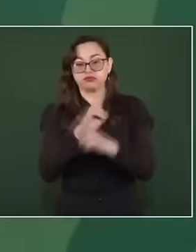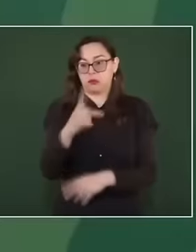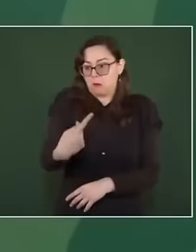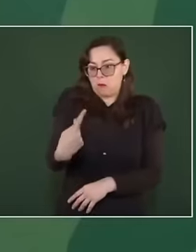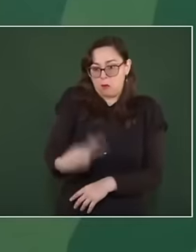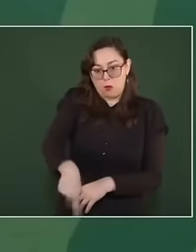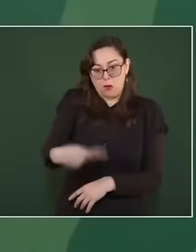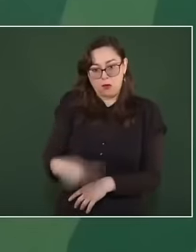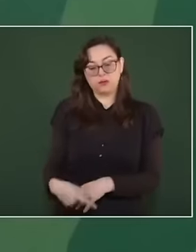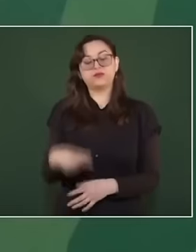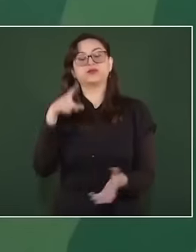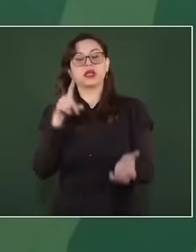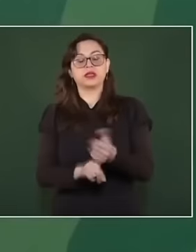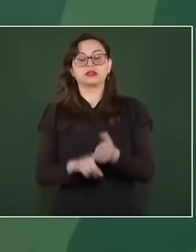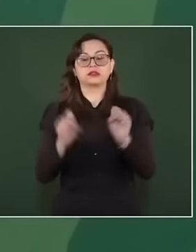con sistemas